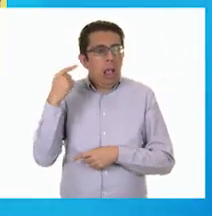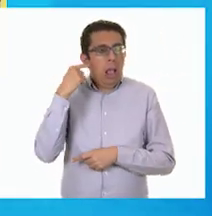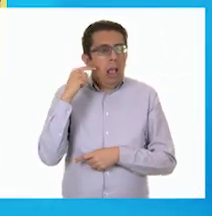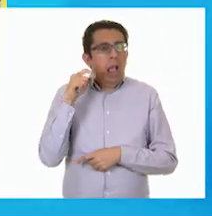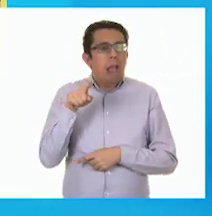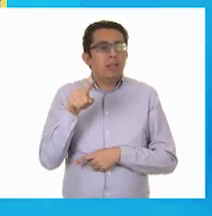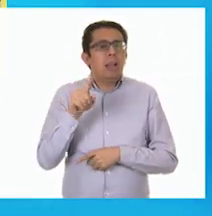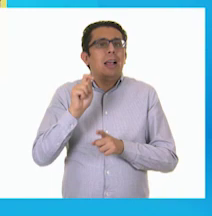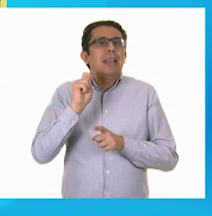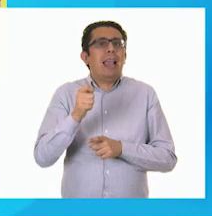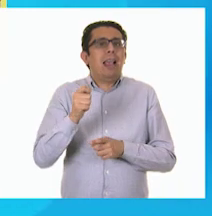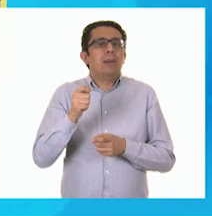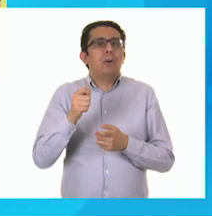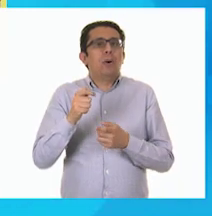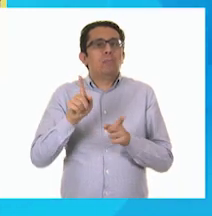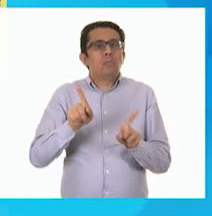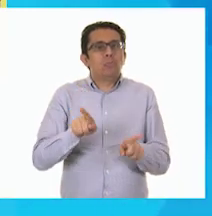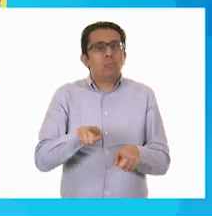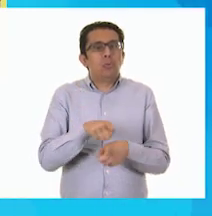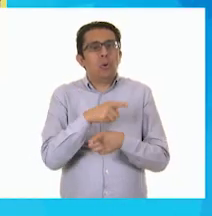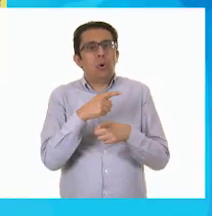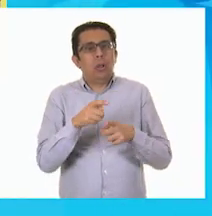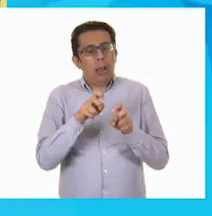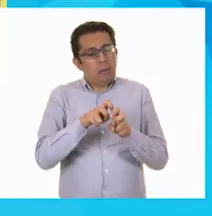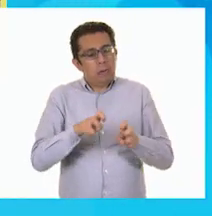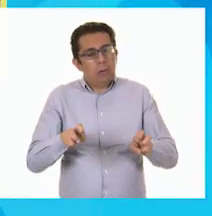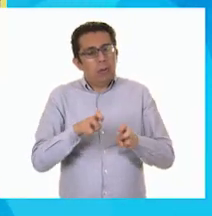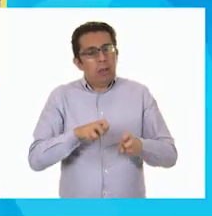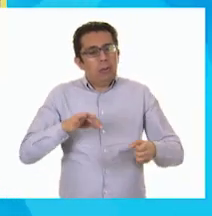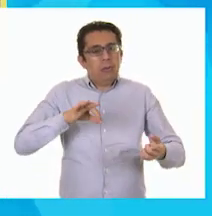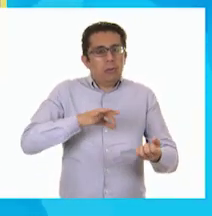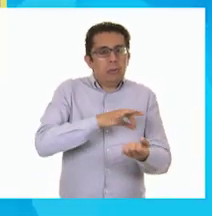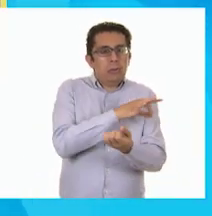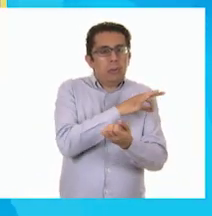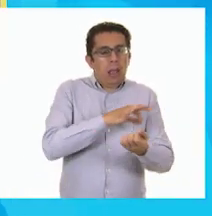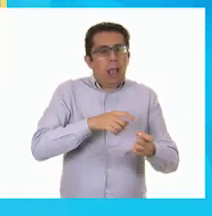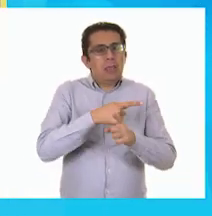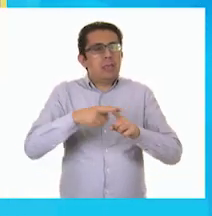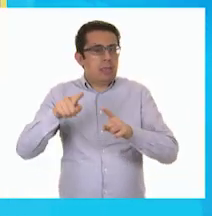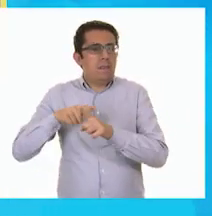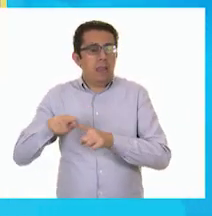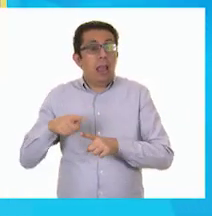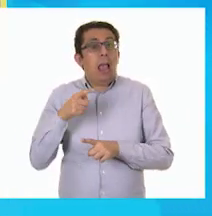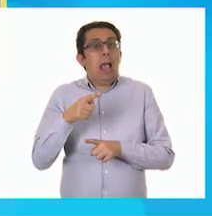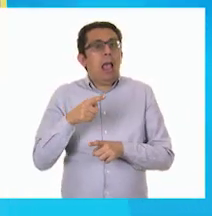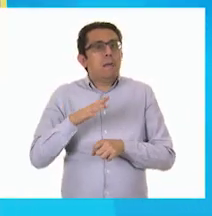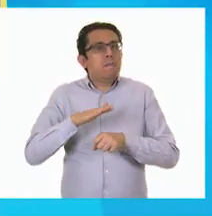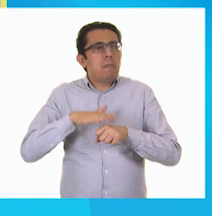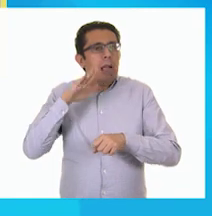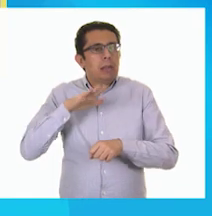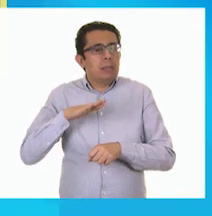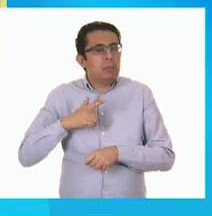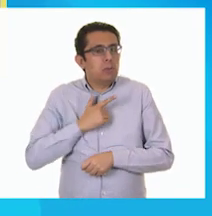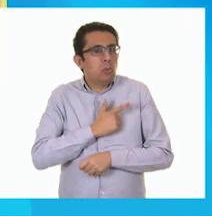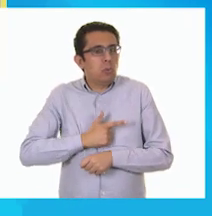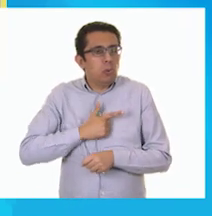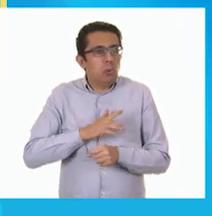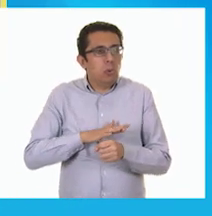de música clásica. Las partes que más me gustan de la música clásica es